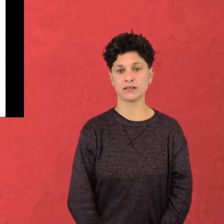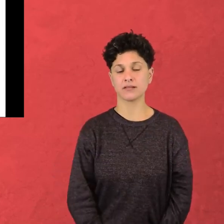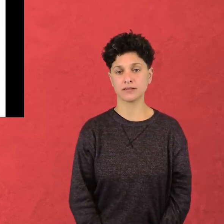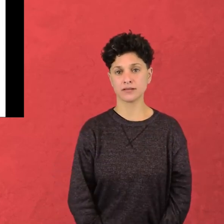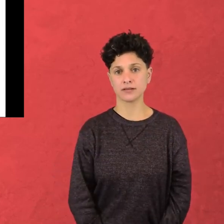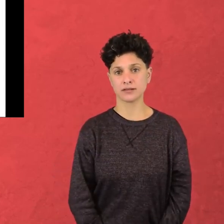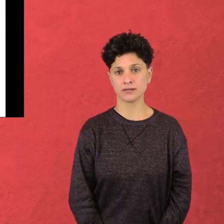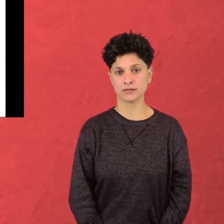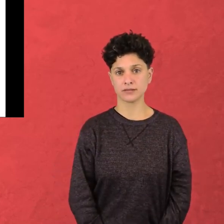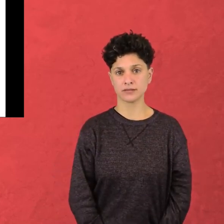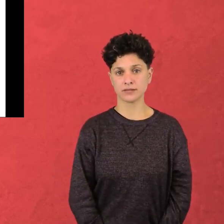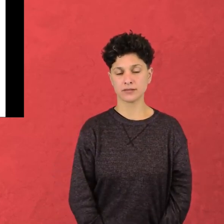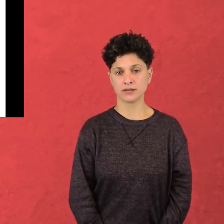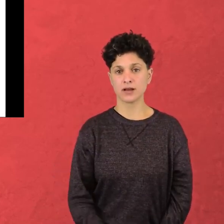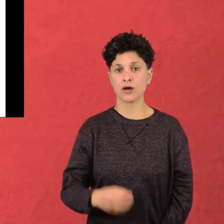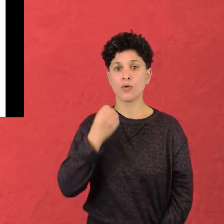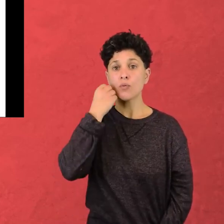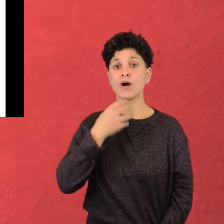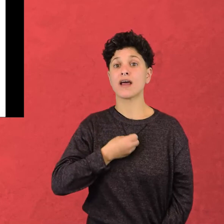carácter, libertad,